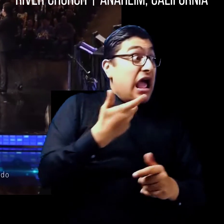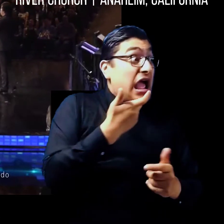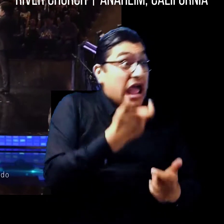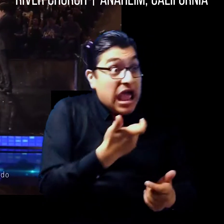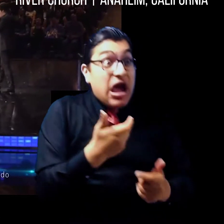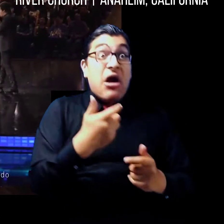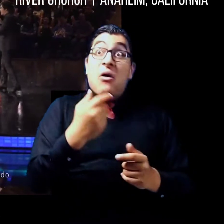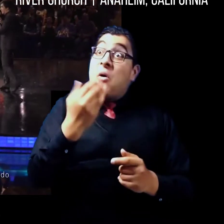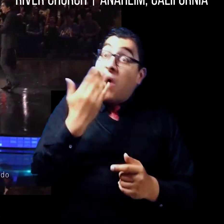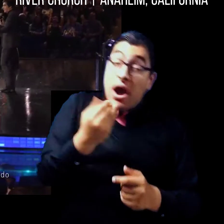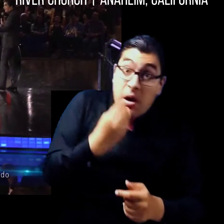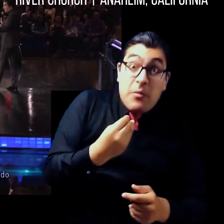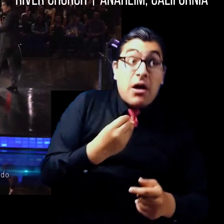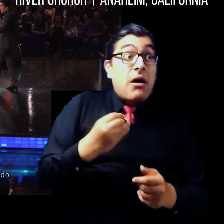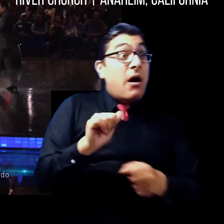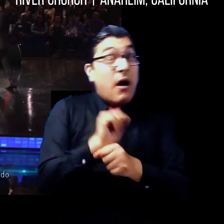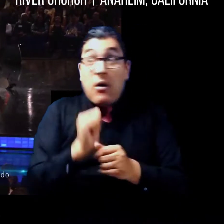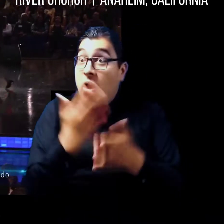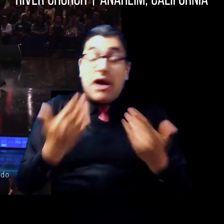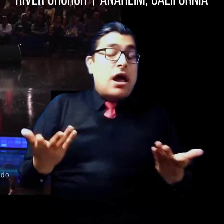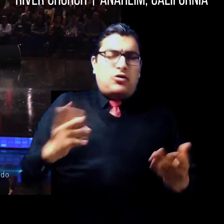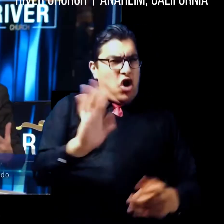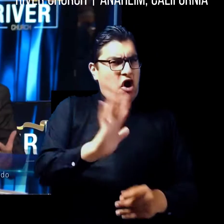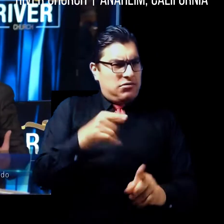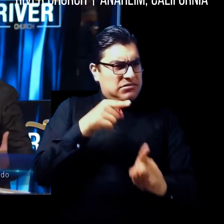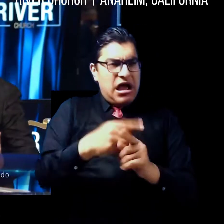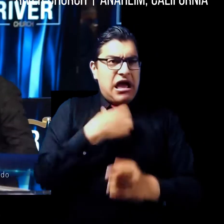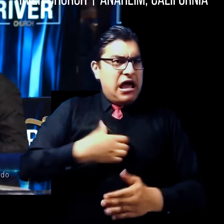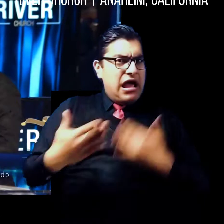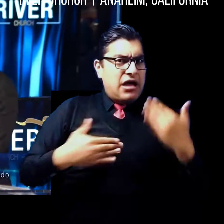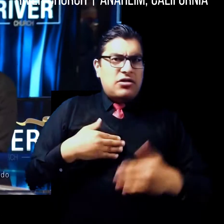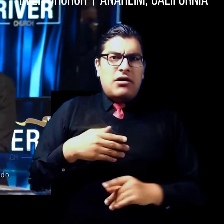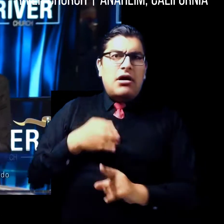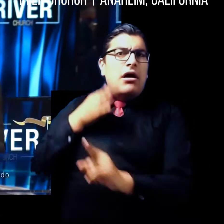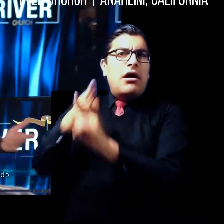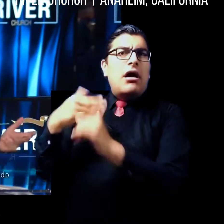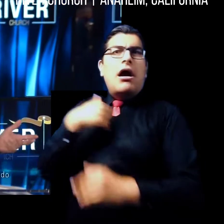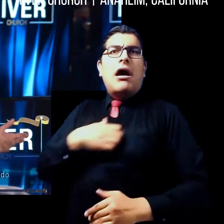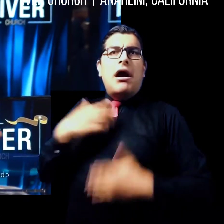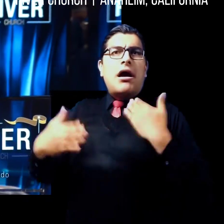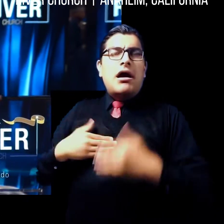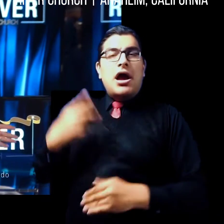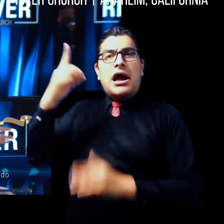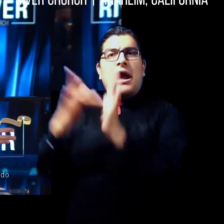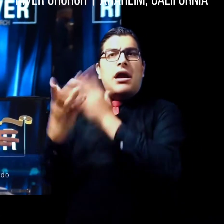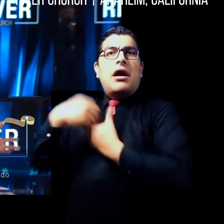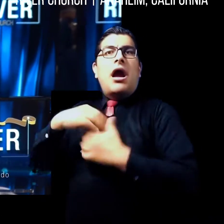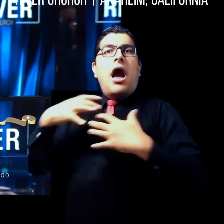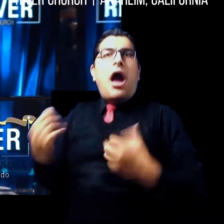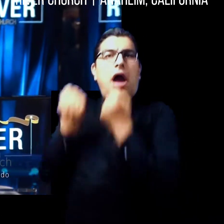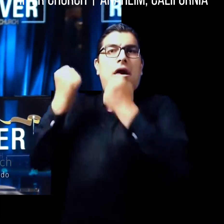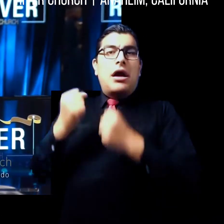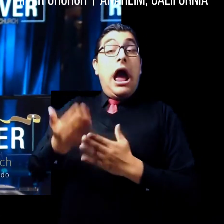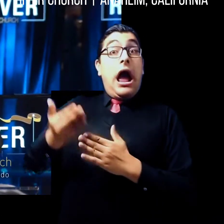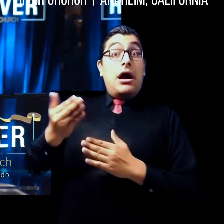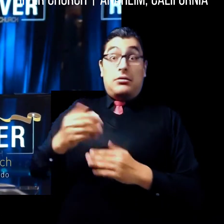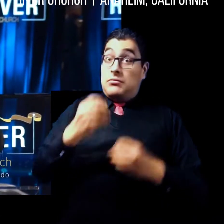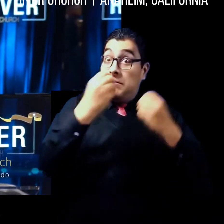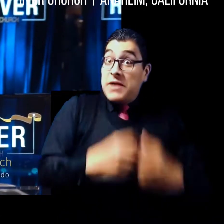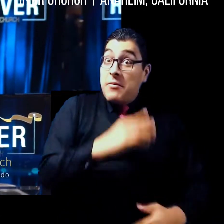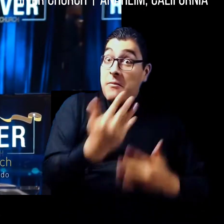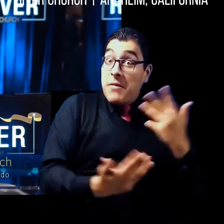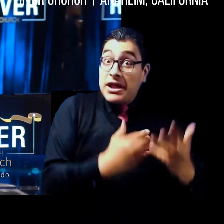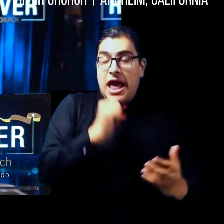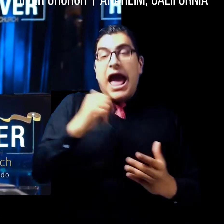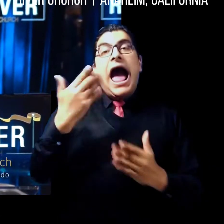comíamos o lo que conducíamos. Nuestra alegría era, Cristo nos salvó la vida, no íbamos al infierno y ahora cuando nos muramos nos